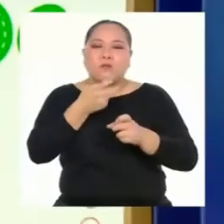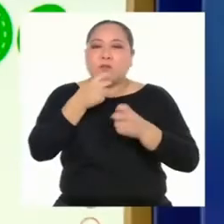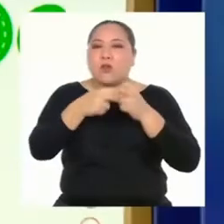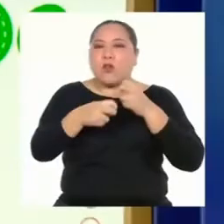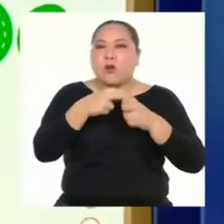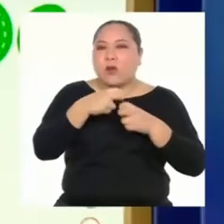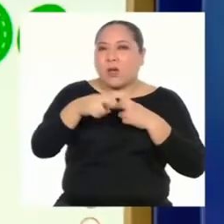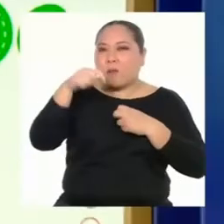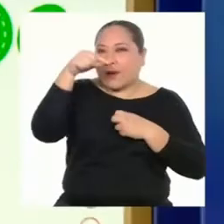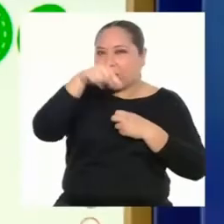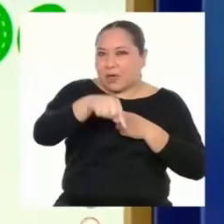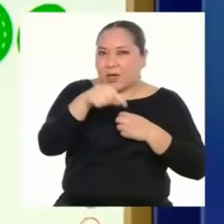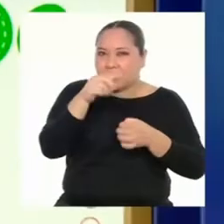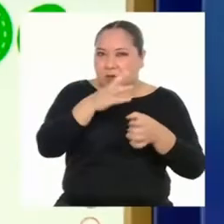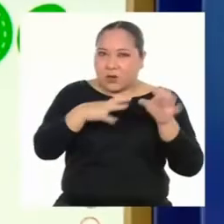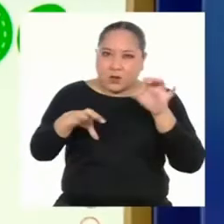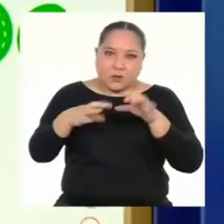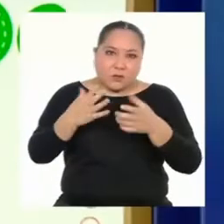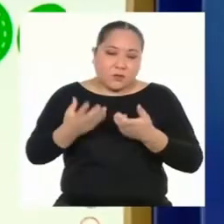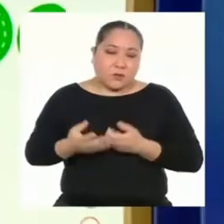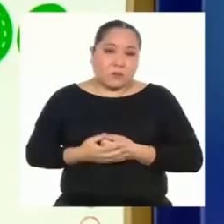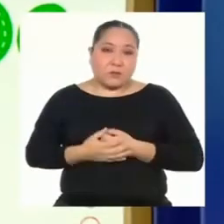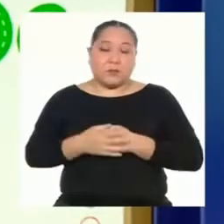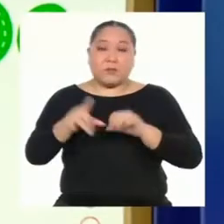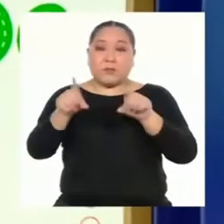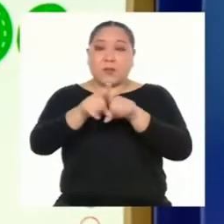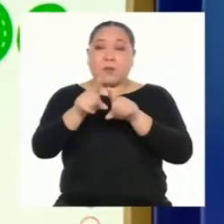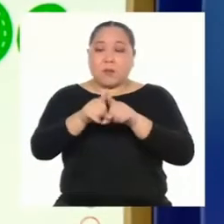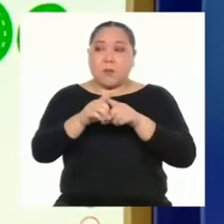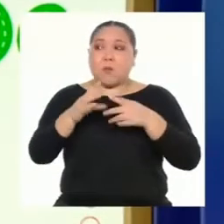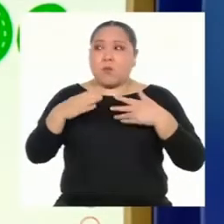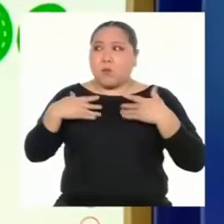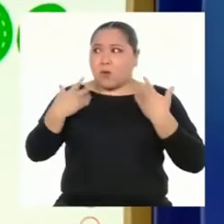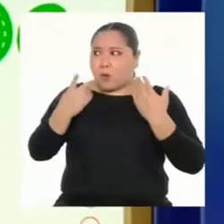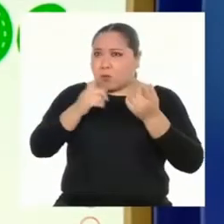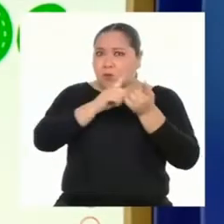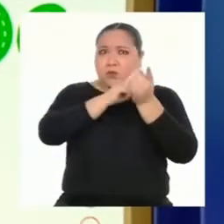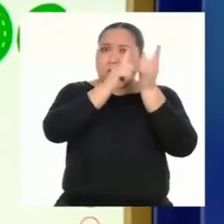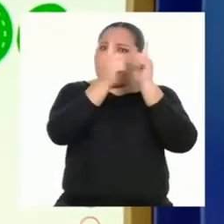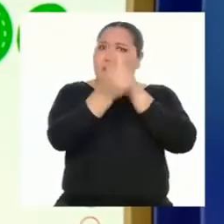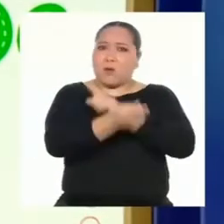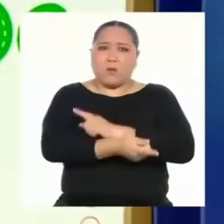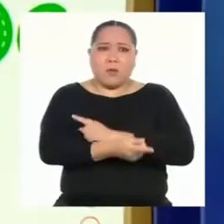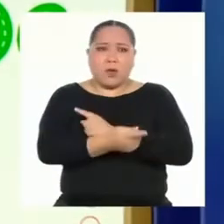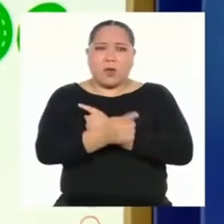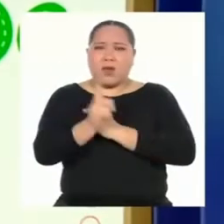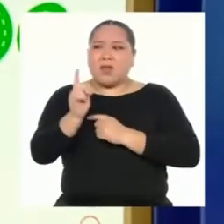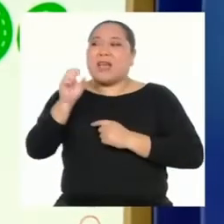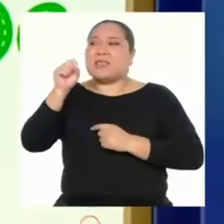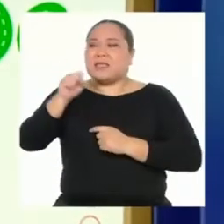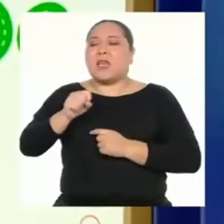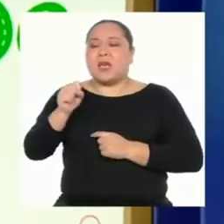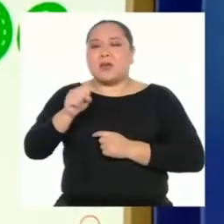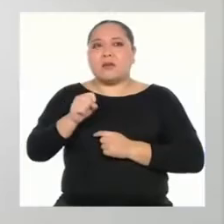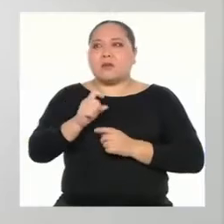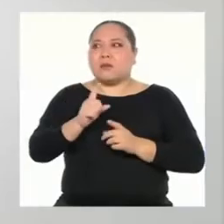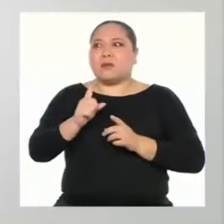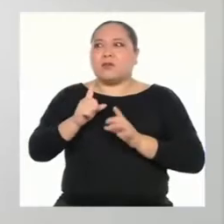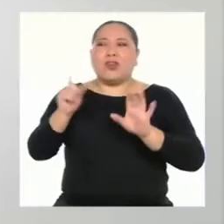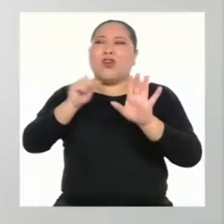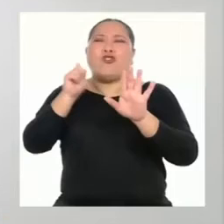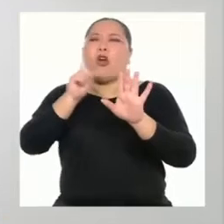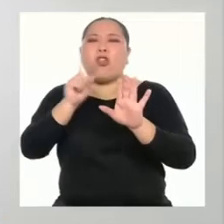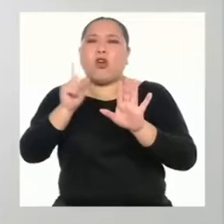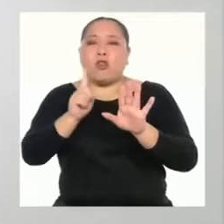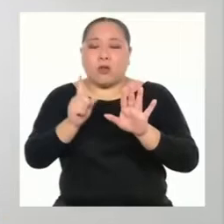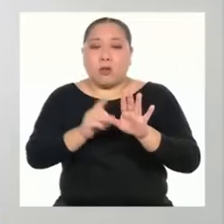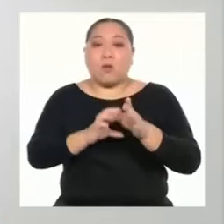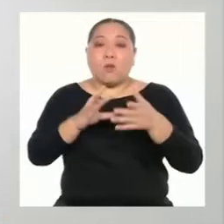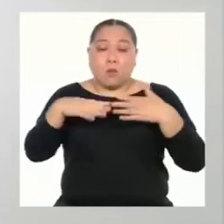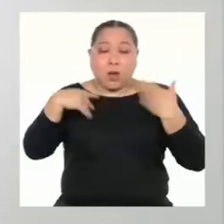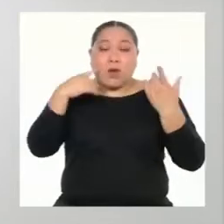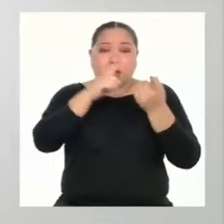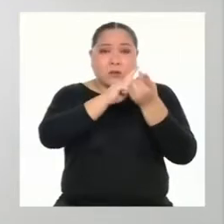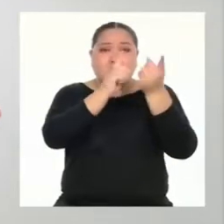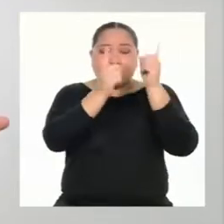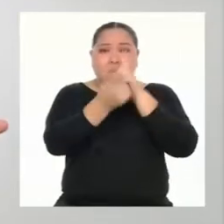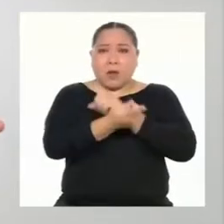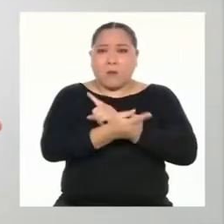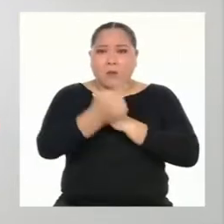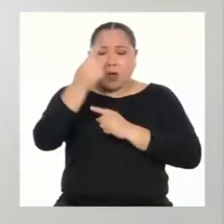acción. Además, podemos cambiar de opinión en cualquier momento, ¿no, profesora? Así es,